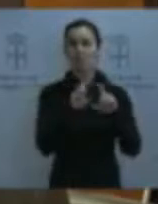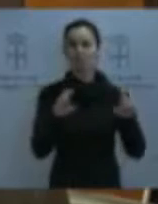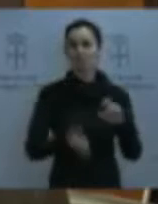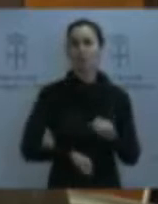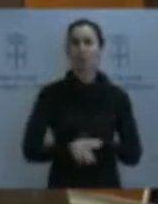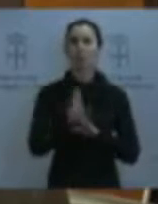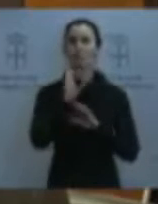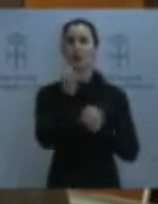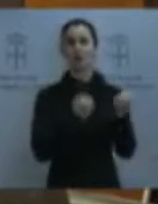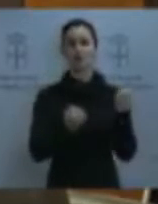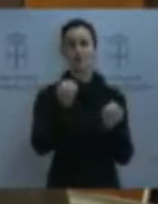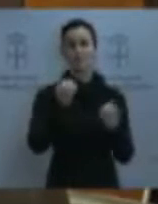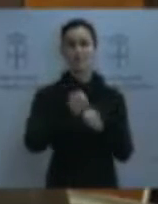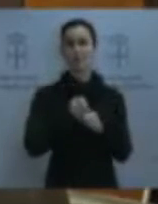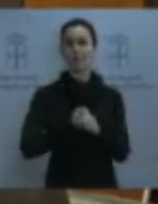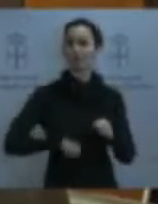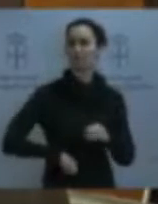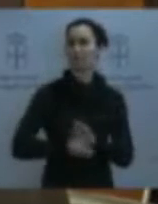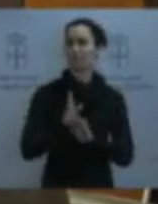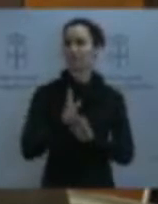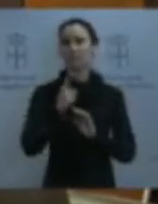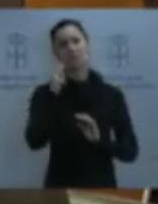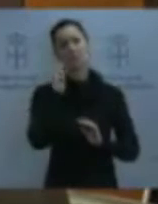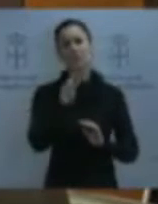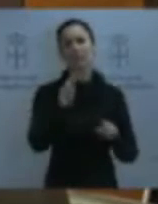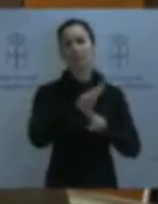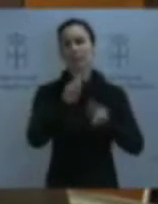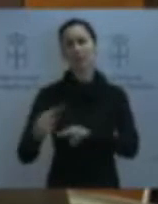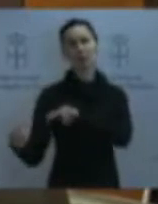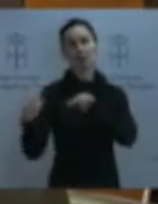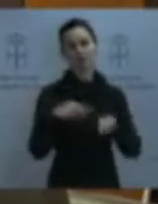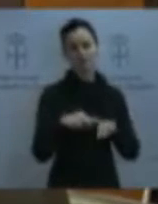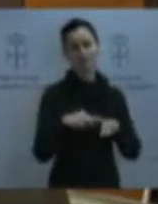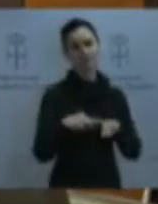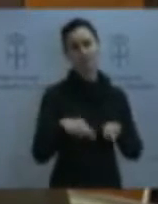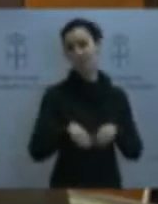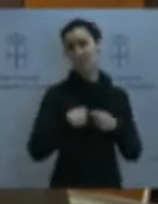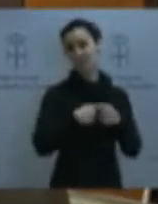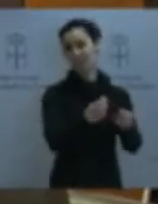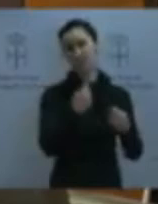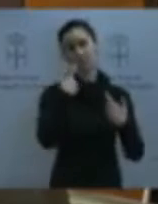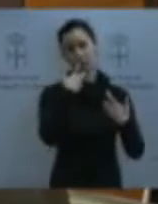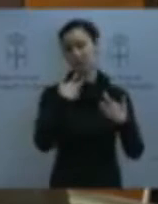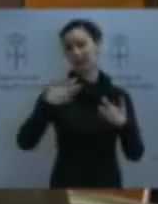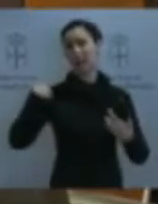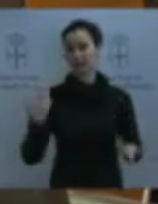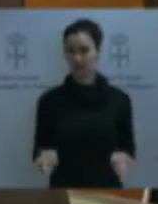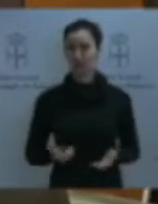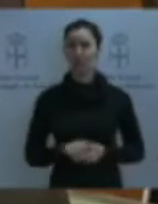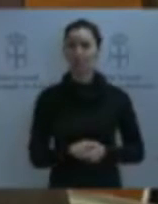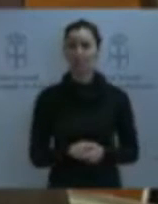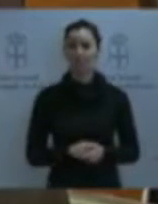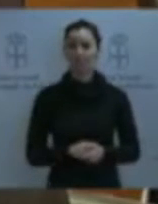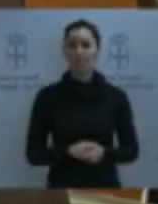en el mercado internacional, que se ha visto claramente deteriorada en los últimos años. No dijo cómo ni qué avances habían